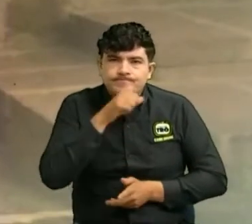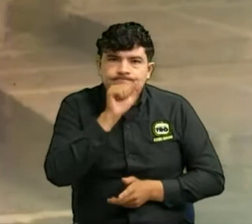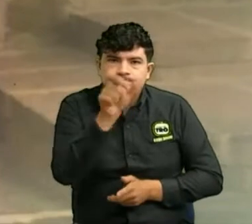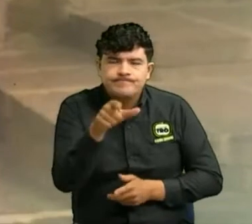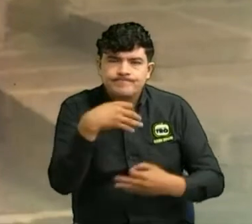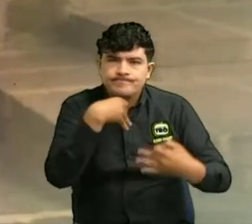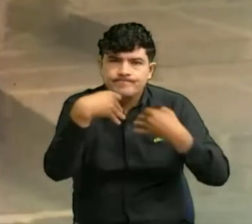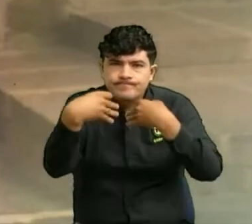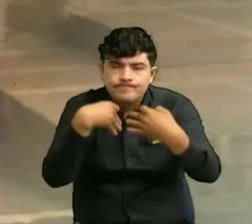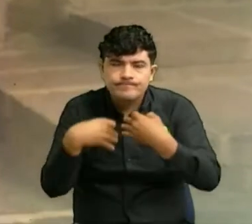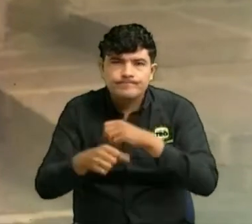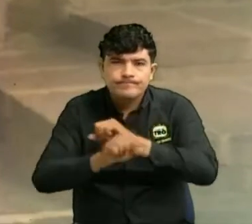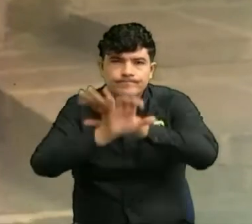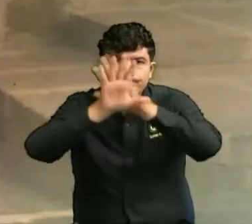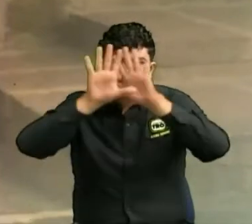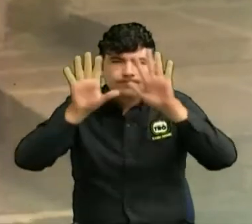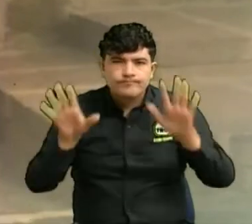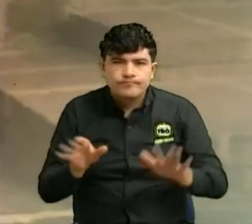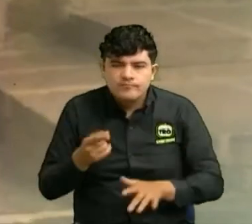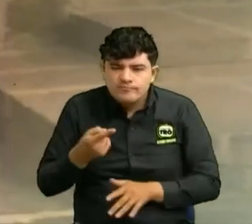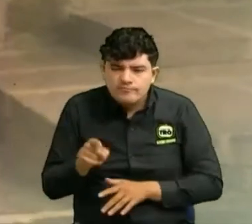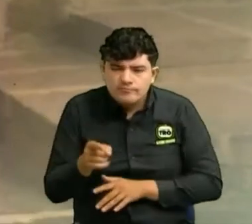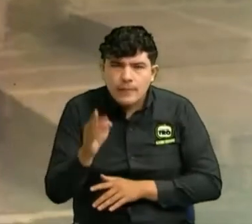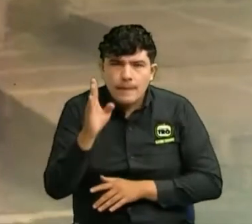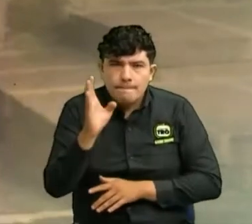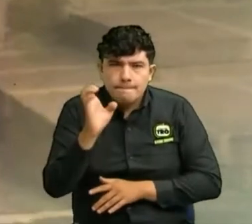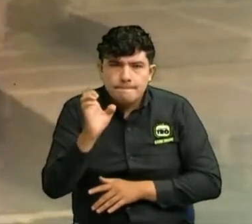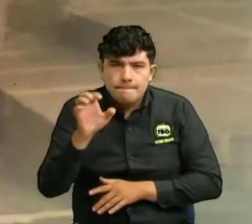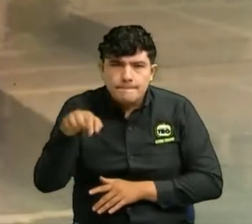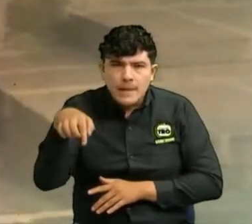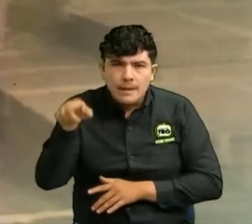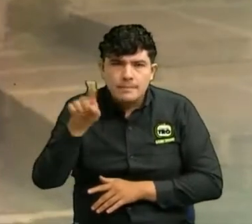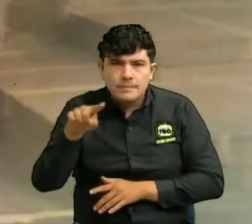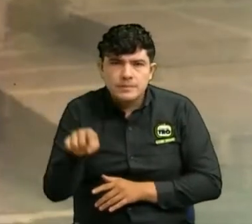me expliquen sobre los BES. Este tema pues